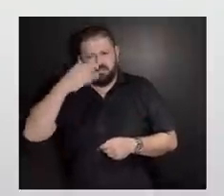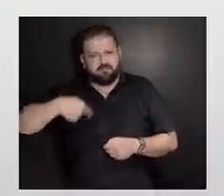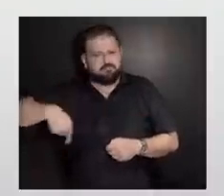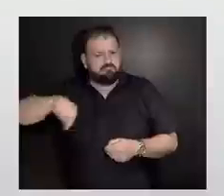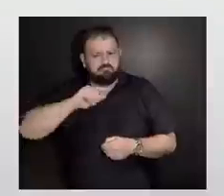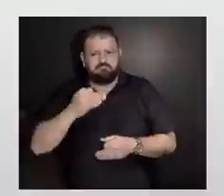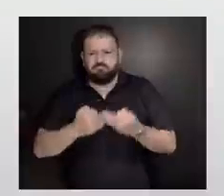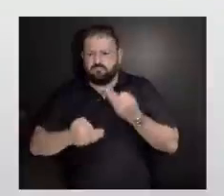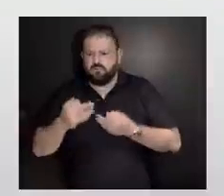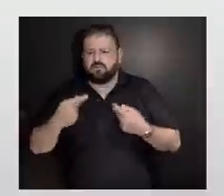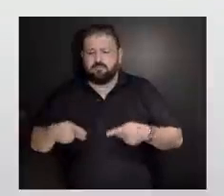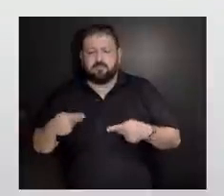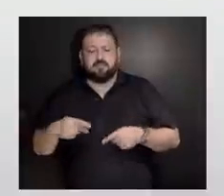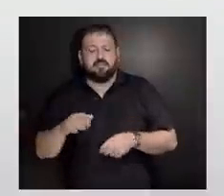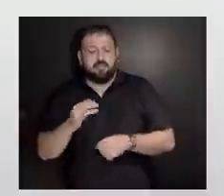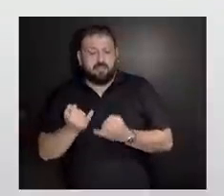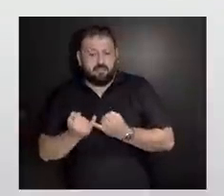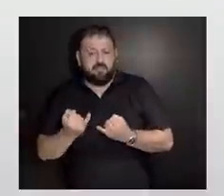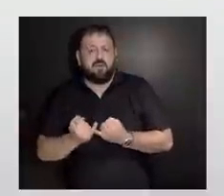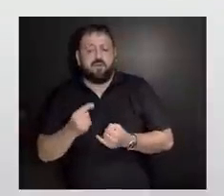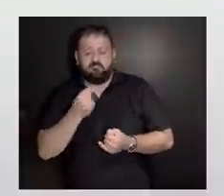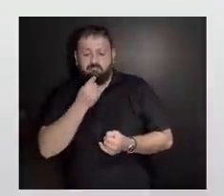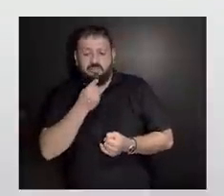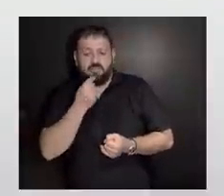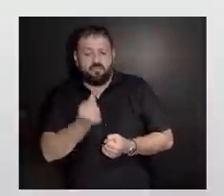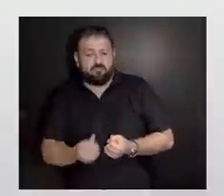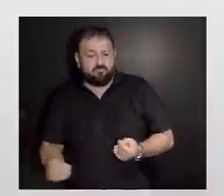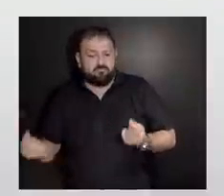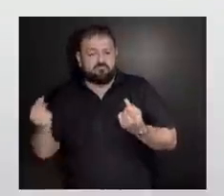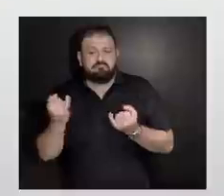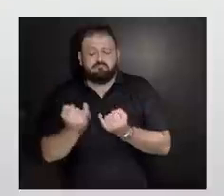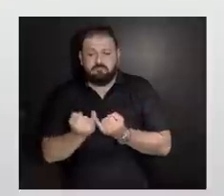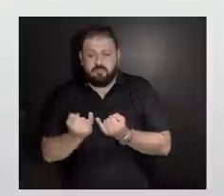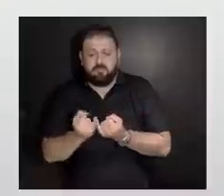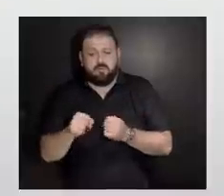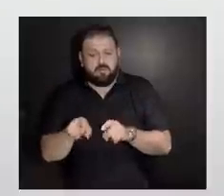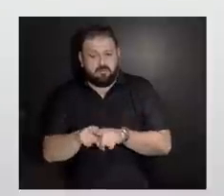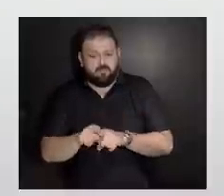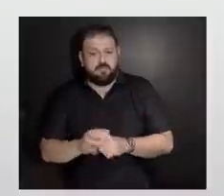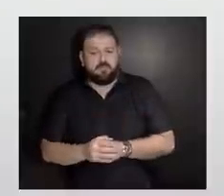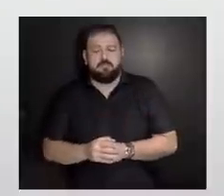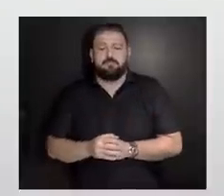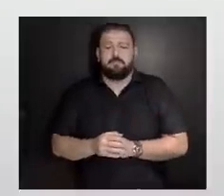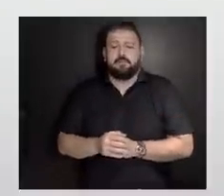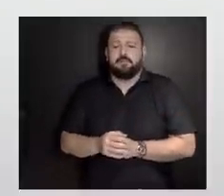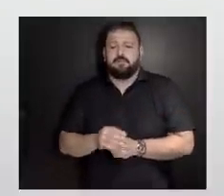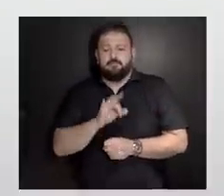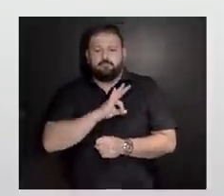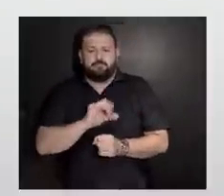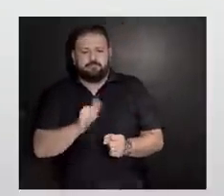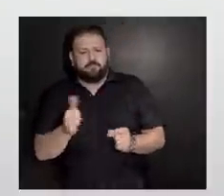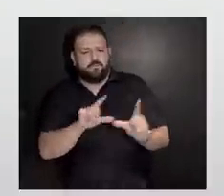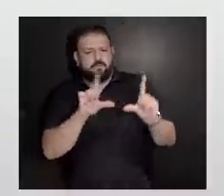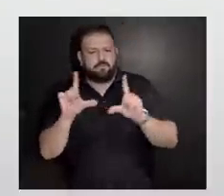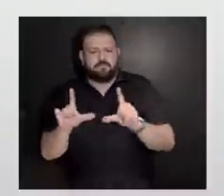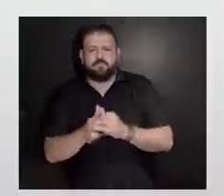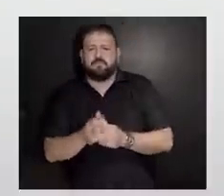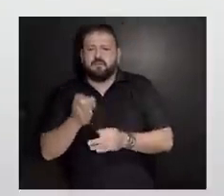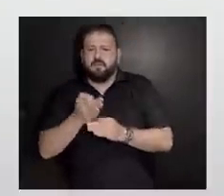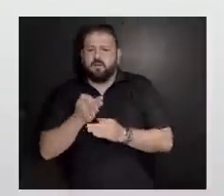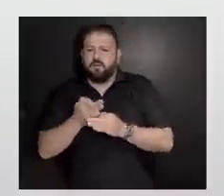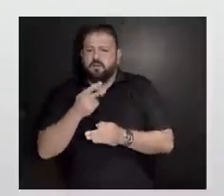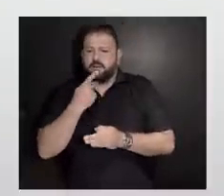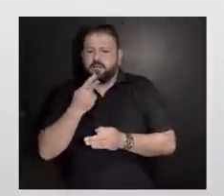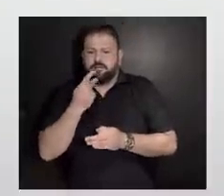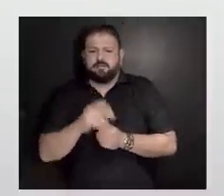nada más en adultos, sino también en niños. Entonces, si me ayudan con la siguiente, por favor, vamos a hablar ahorita así como